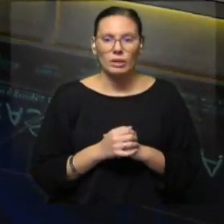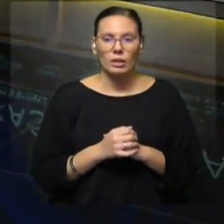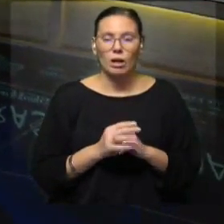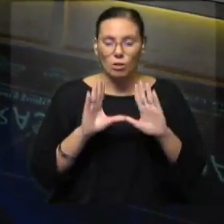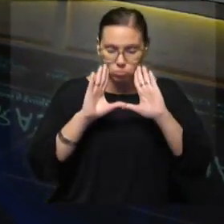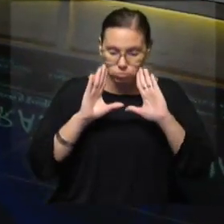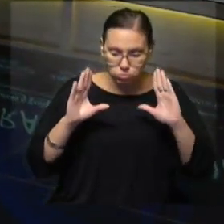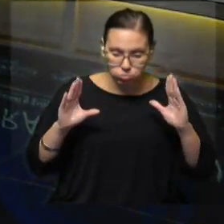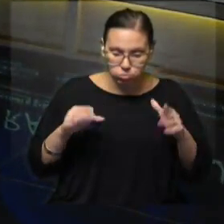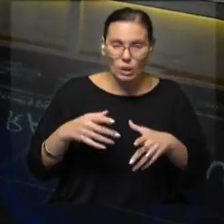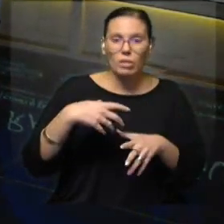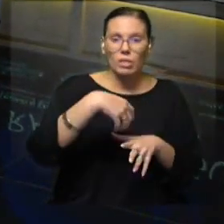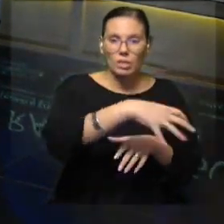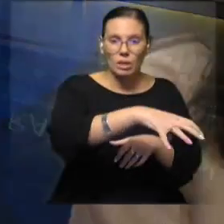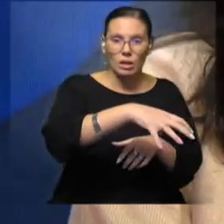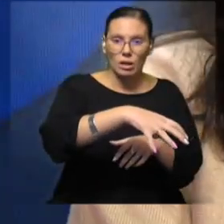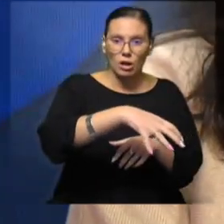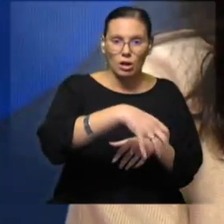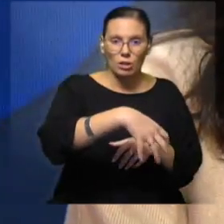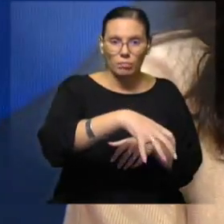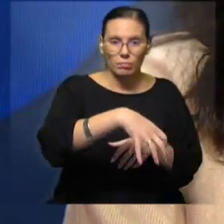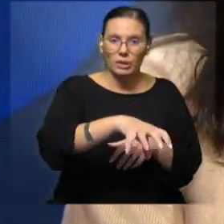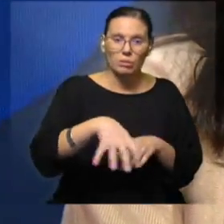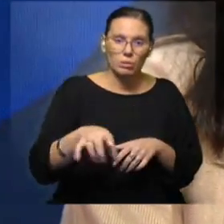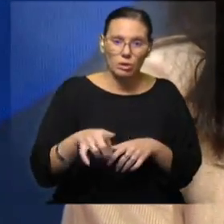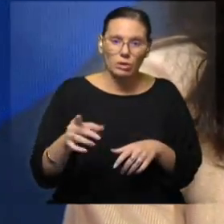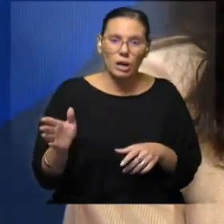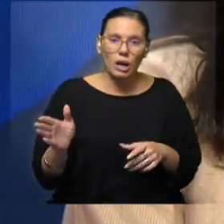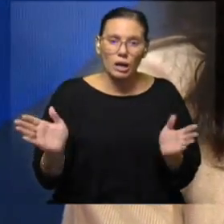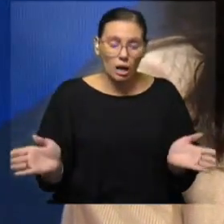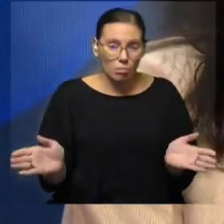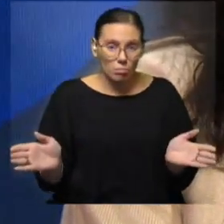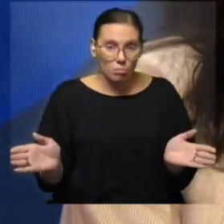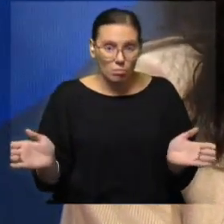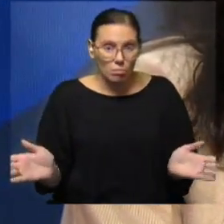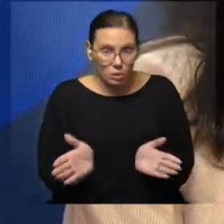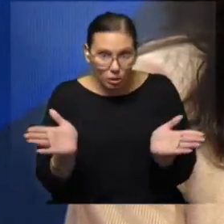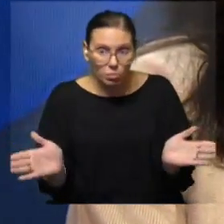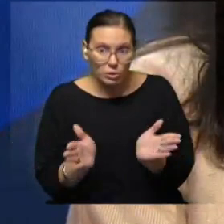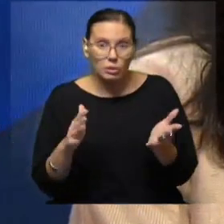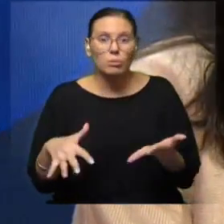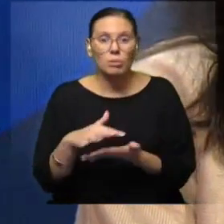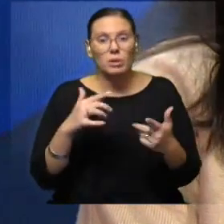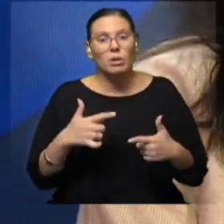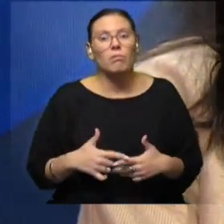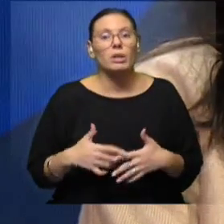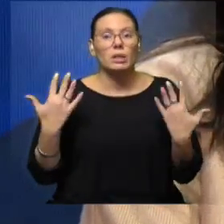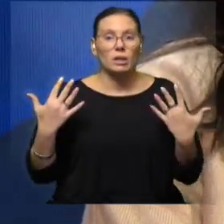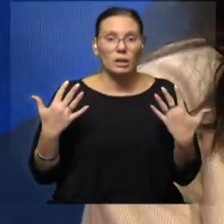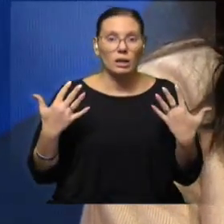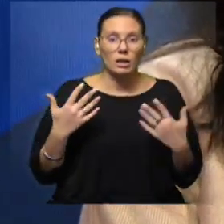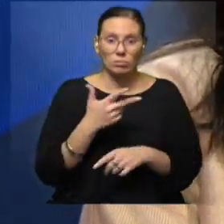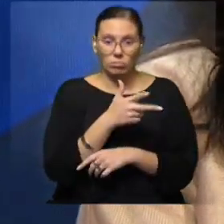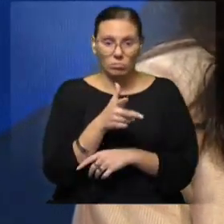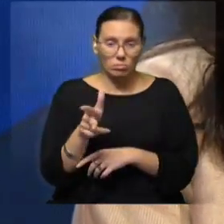centrado a la distribución, no la distribución, pero a la promoción y a darle un espacio de festejar la